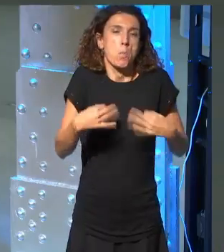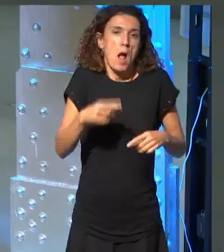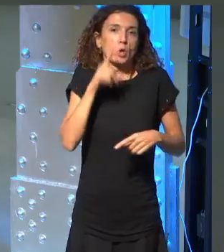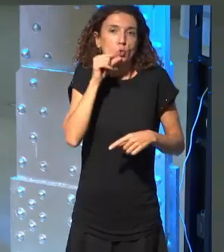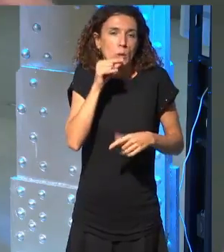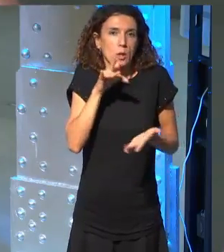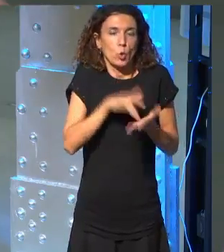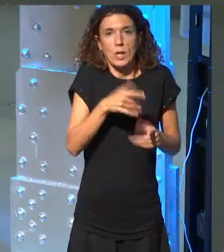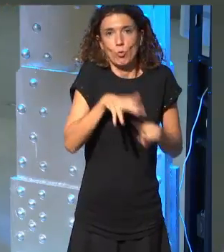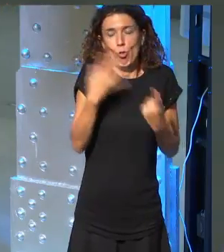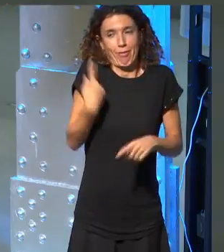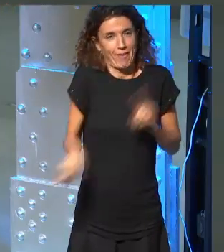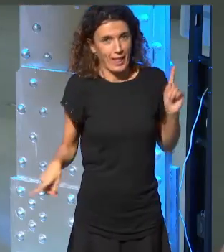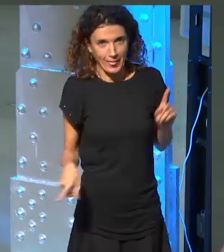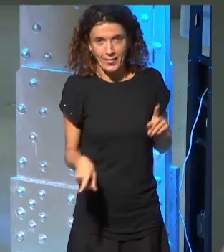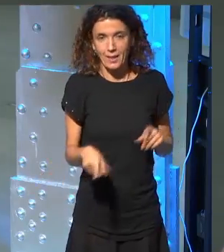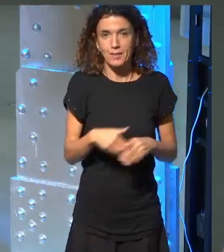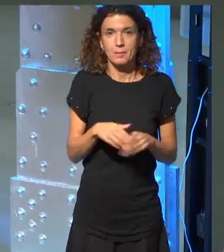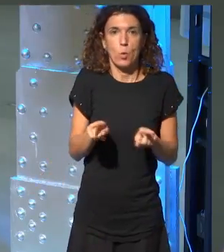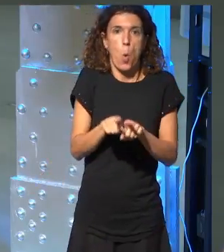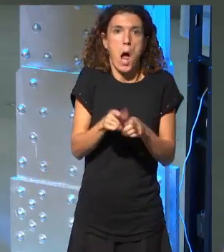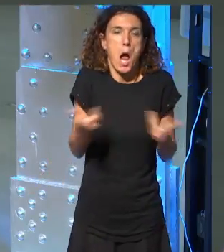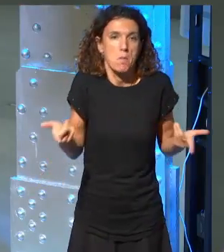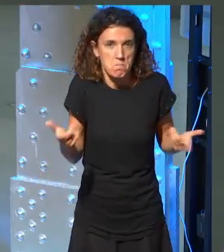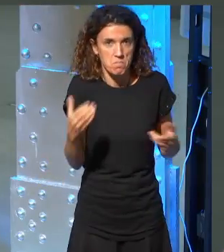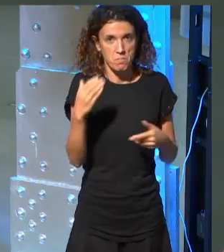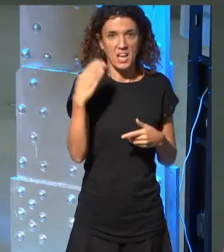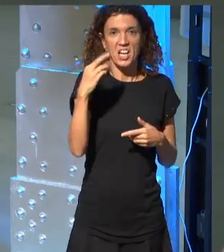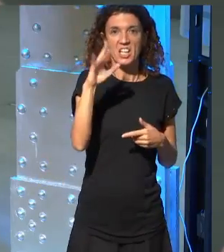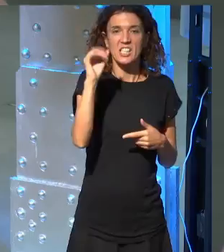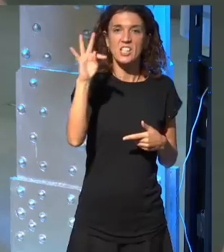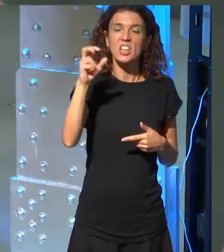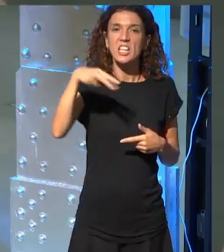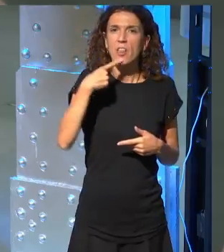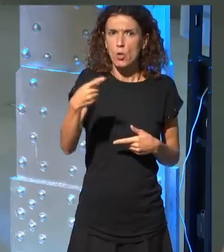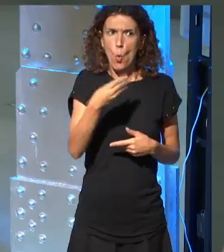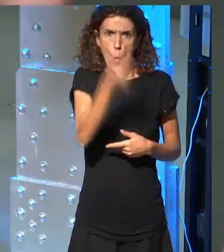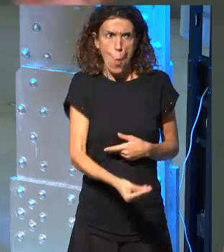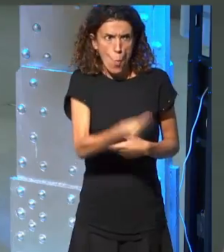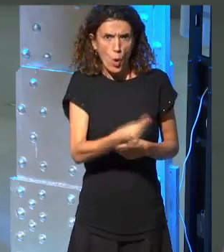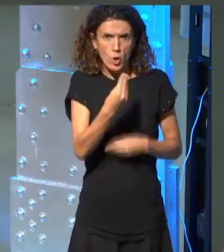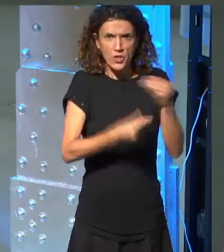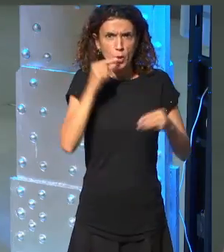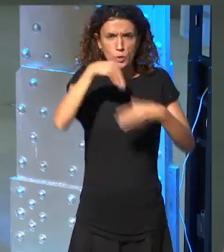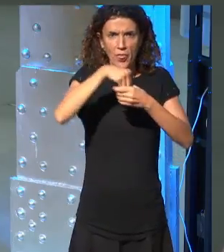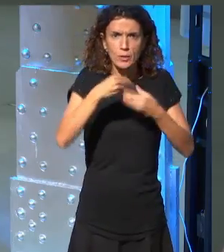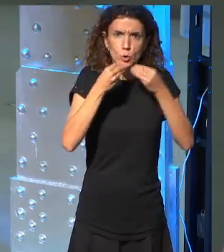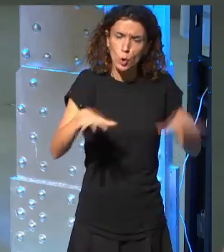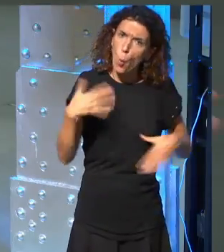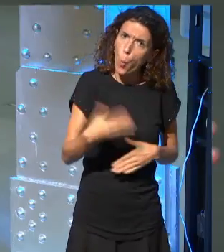Twitter. No ocurrió eso. O sea, yo nunca vi a, no sé, a Cristina Pedroche diciendo, ¡oh, qué bueno lo que hiciste! Eso